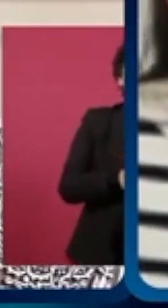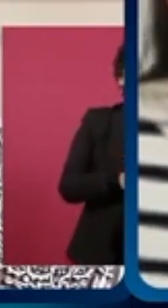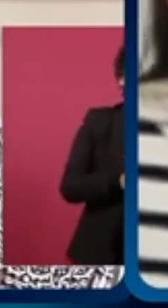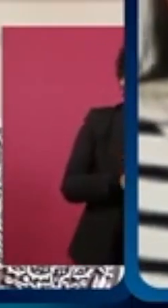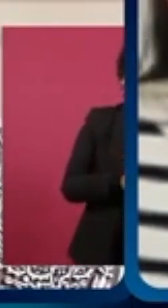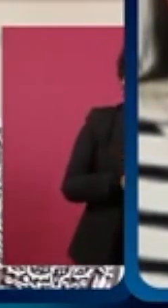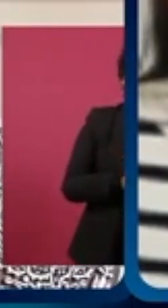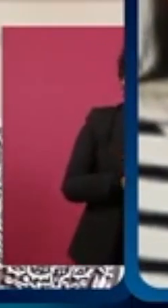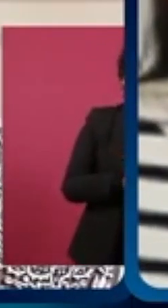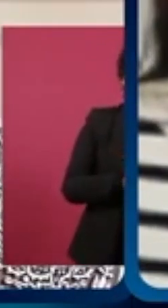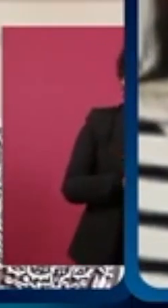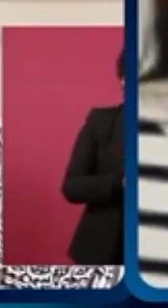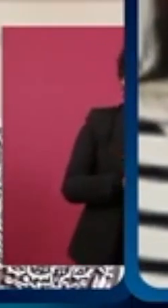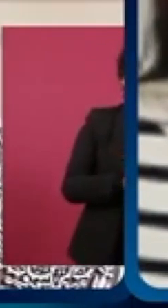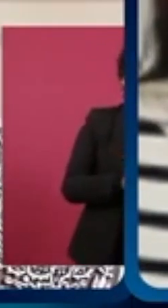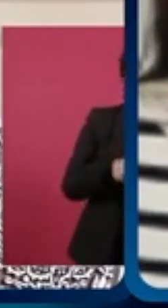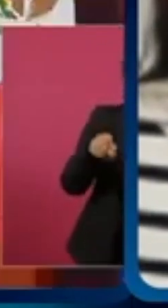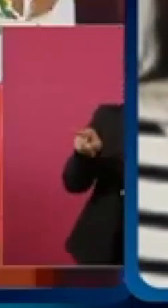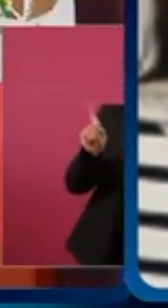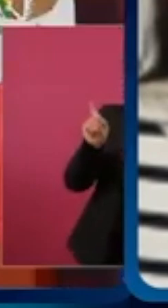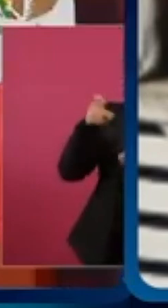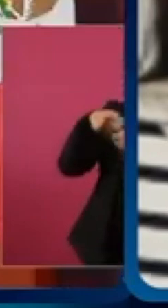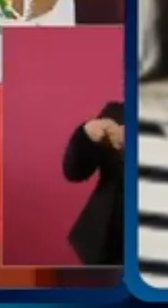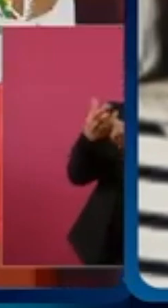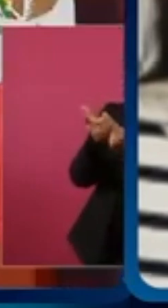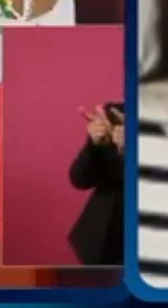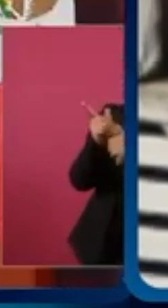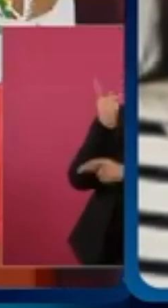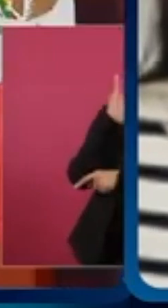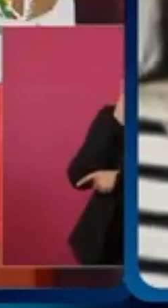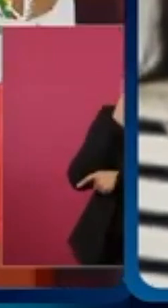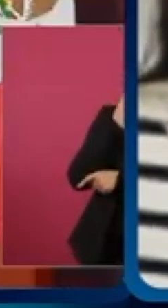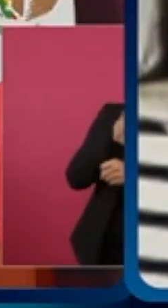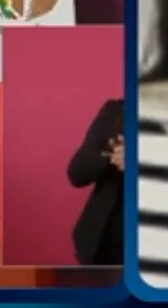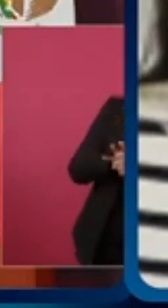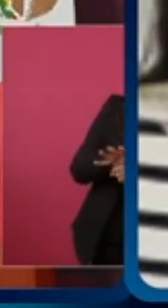por el partido,